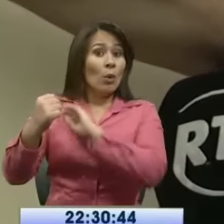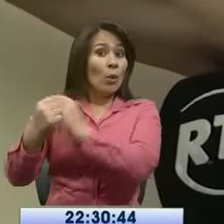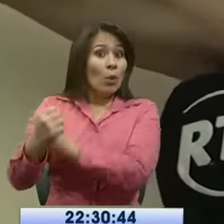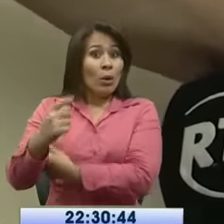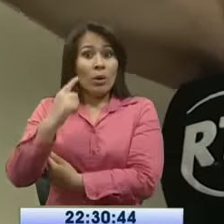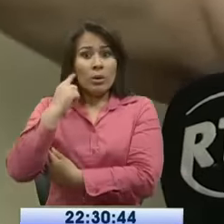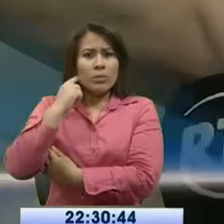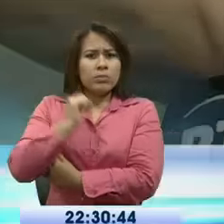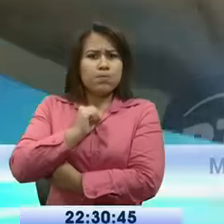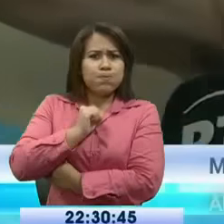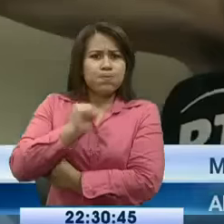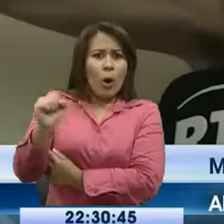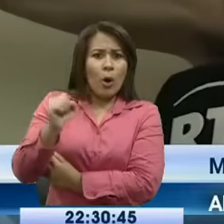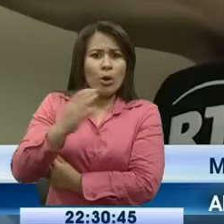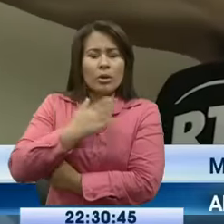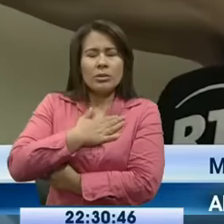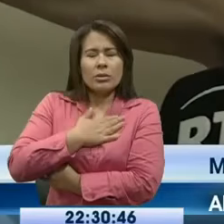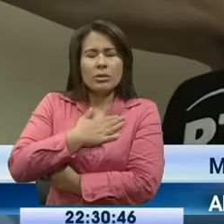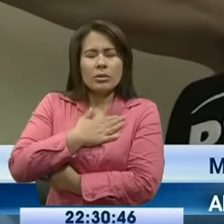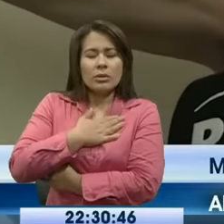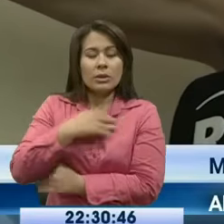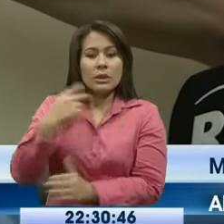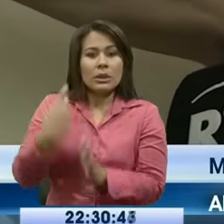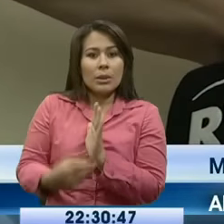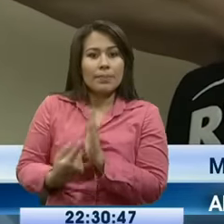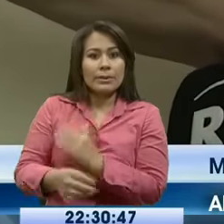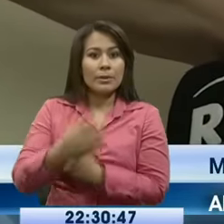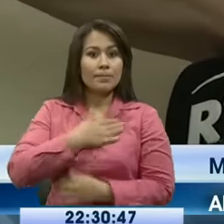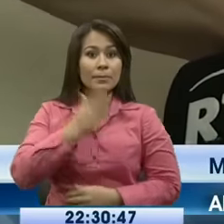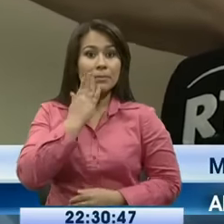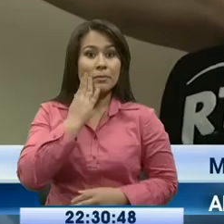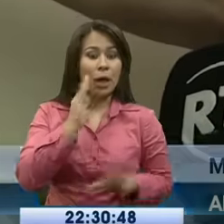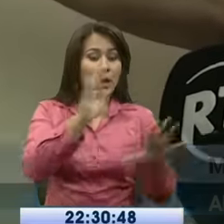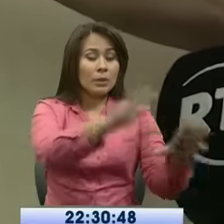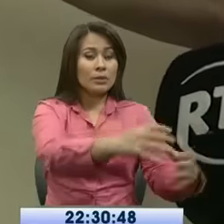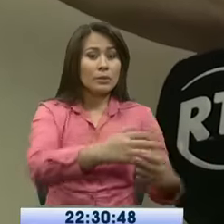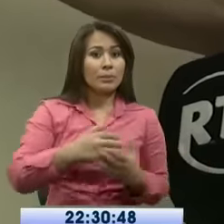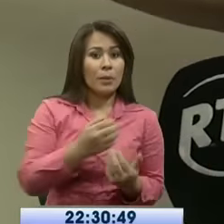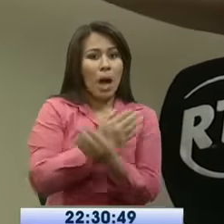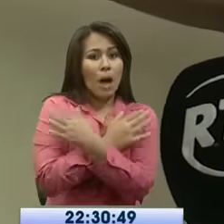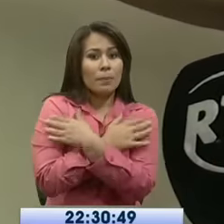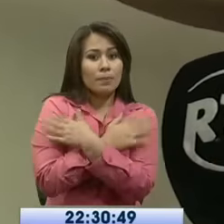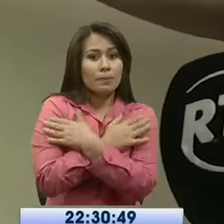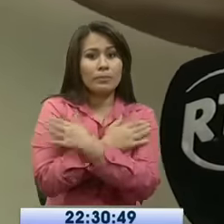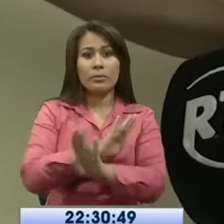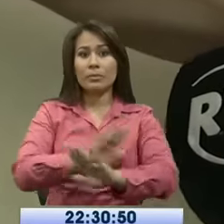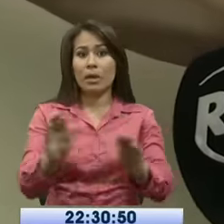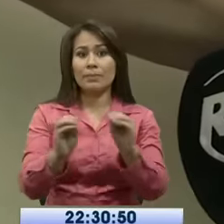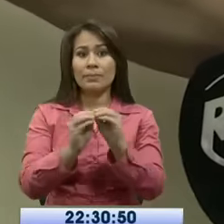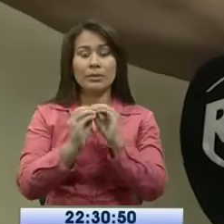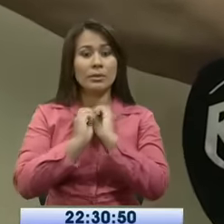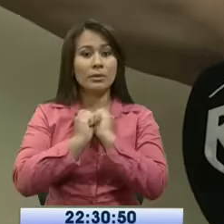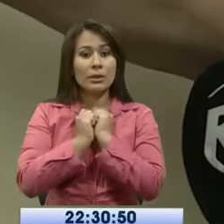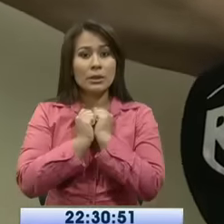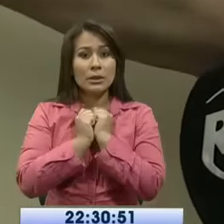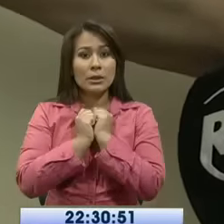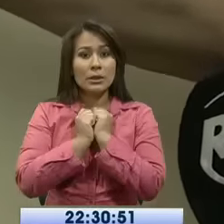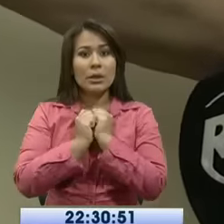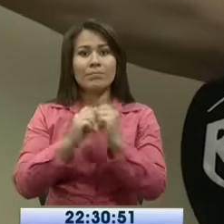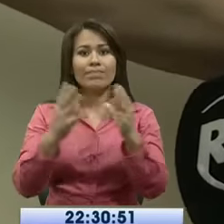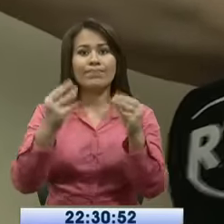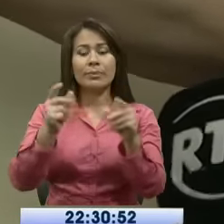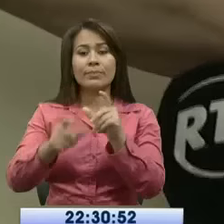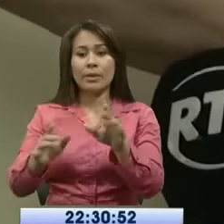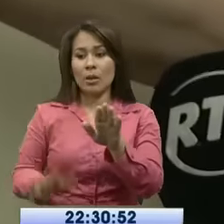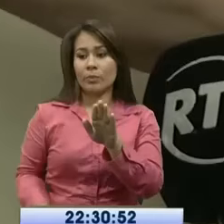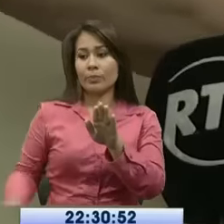ni sabe qué es lo que pasa. Yo digo, ¿qué pasó? Me decía mi mamá, yo lo quise abrazarme, era mi madre nomás. Porque todo se arrumó